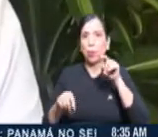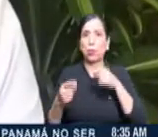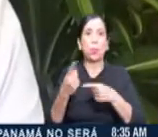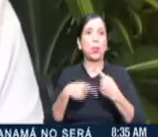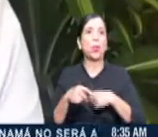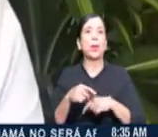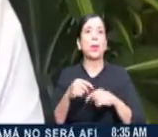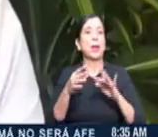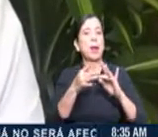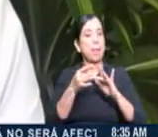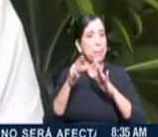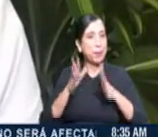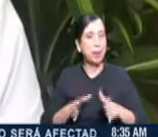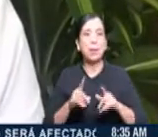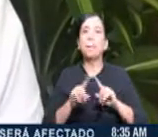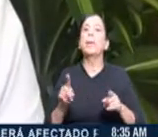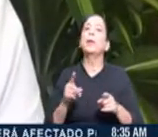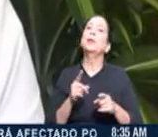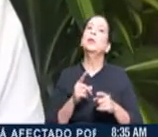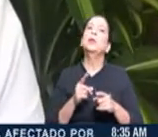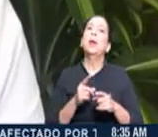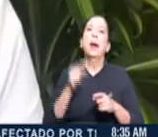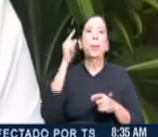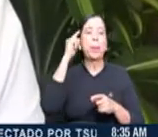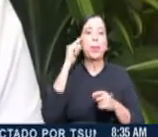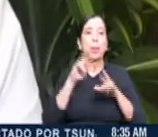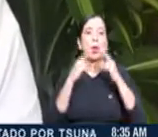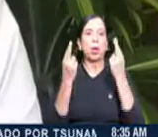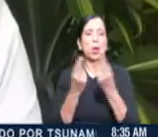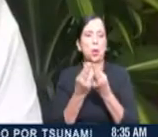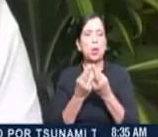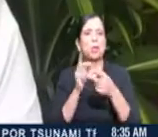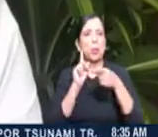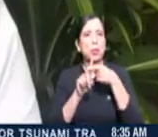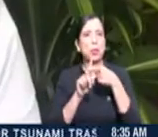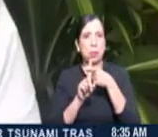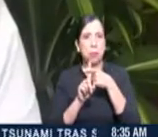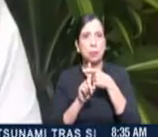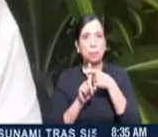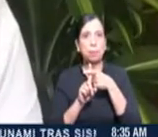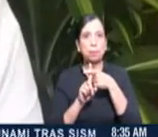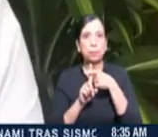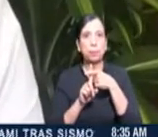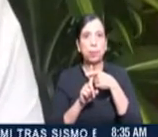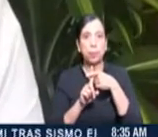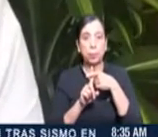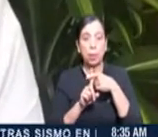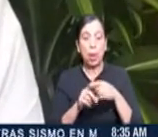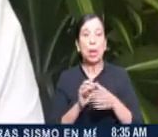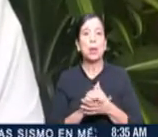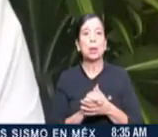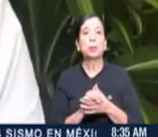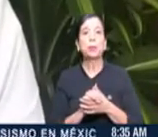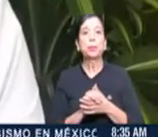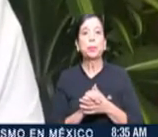dar. Sin embargo, consideramos que la reunión fue positiva. Estamos en una